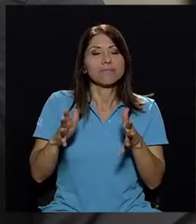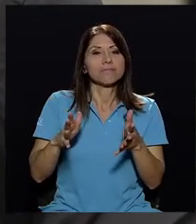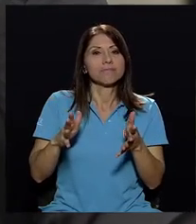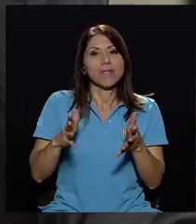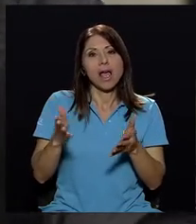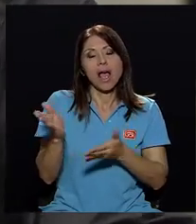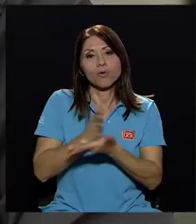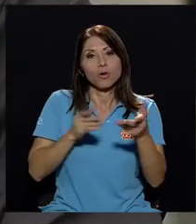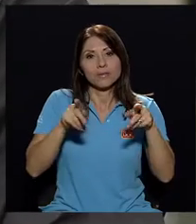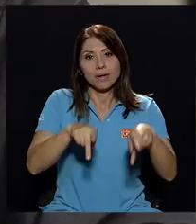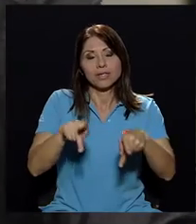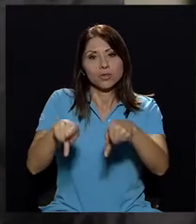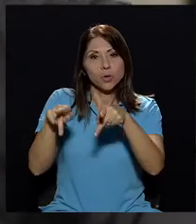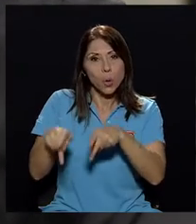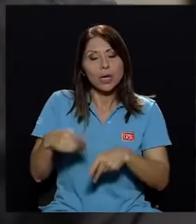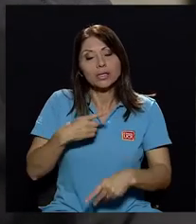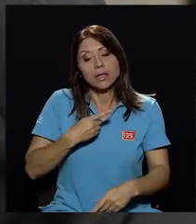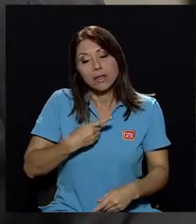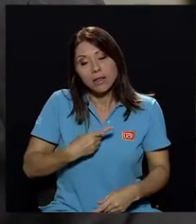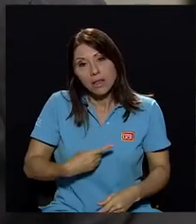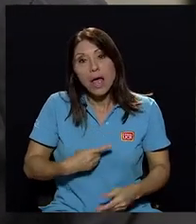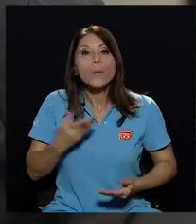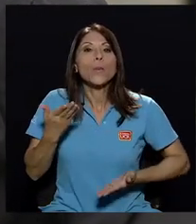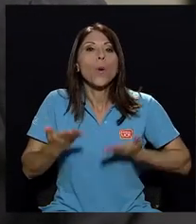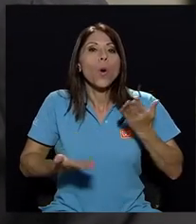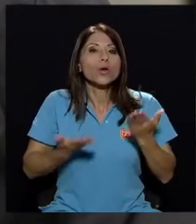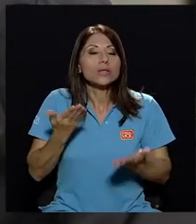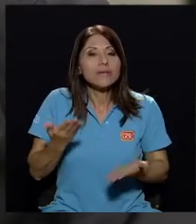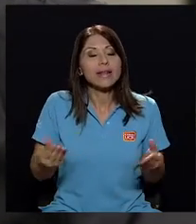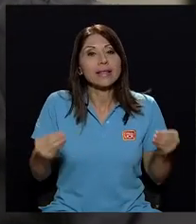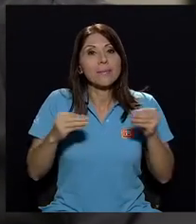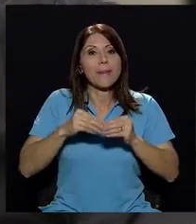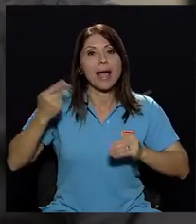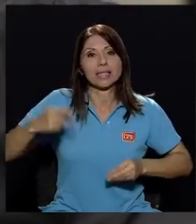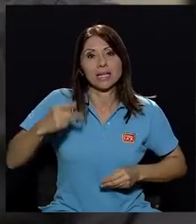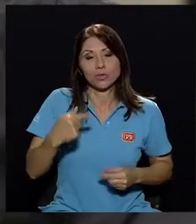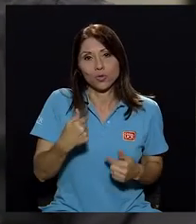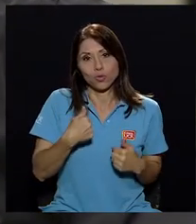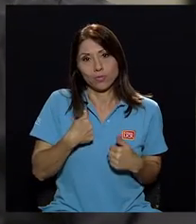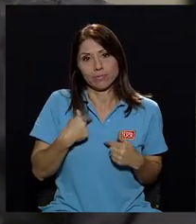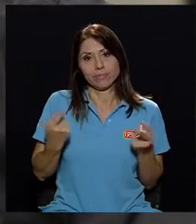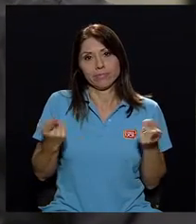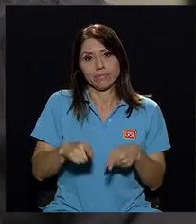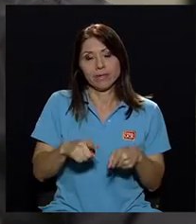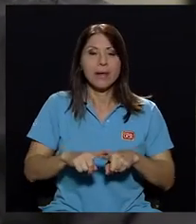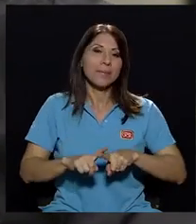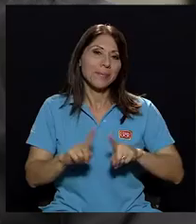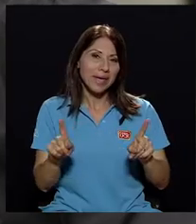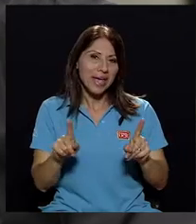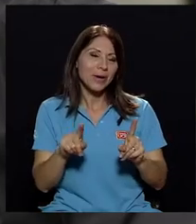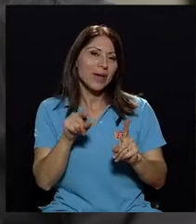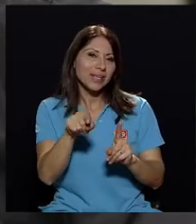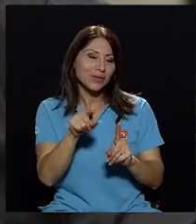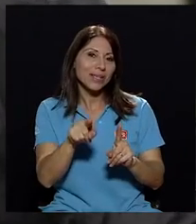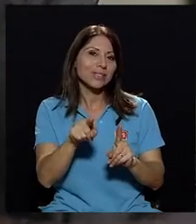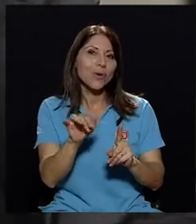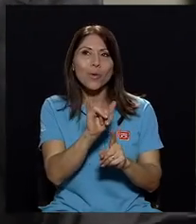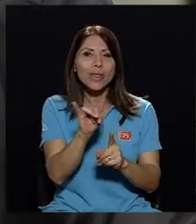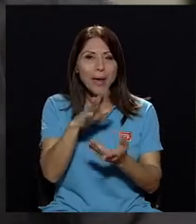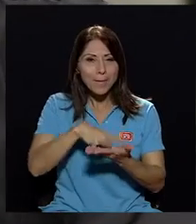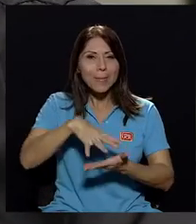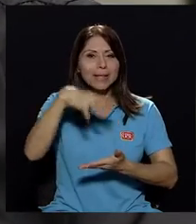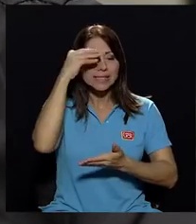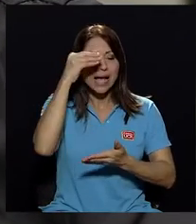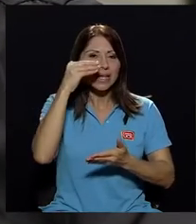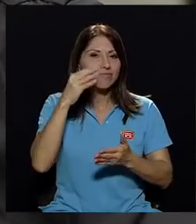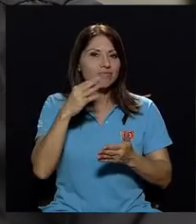hay personas que han tenido depresión, posiblemente yo tengo mayor riesgo de. Pero como decías, es por una cuestión de pronto de aprendizaje, cómo